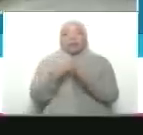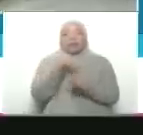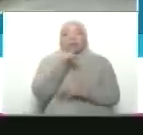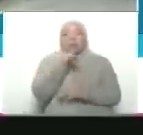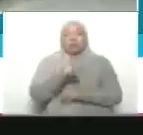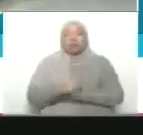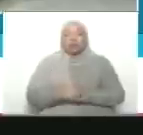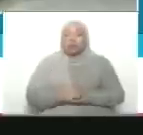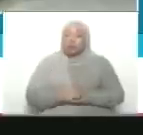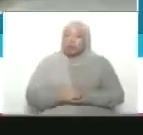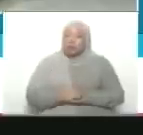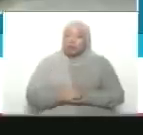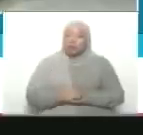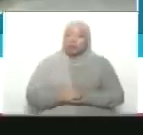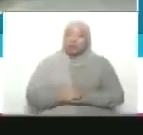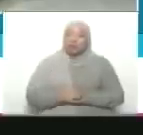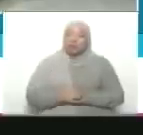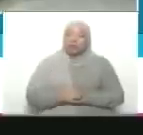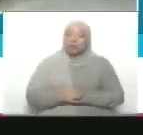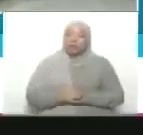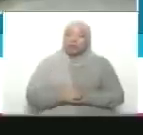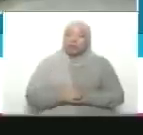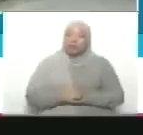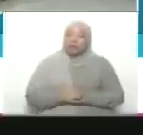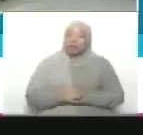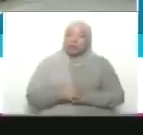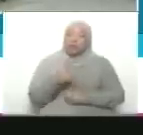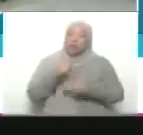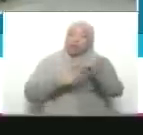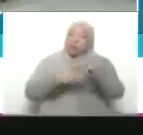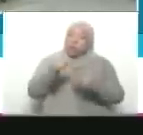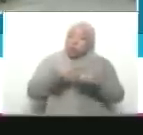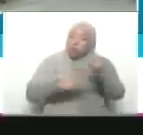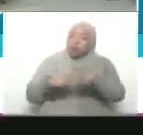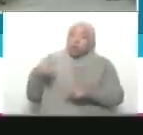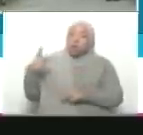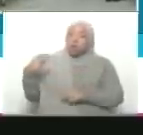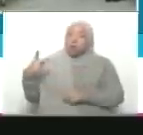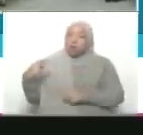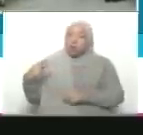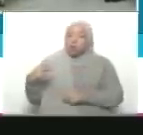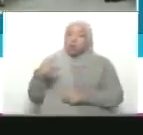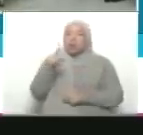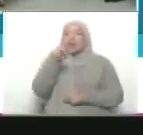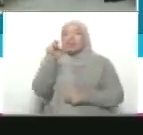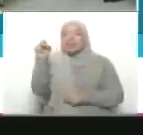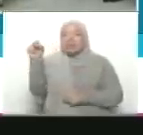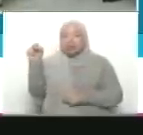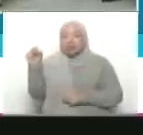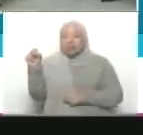faltan que se están construyendo ahí en tejería se están construyendo